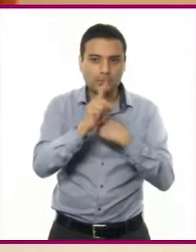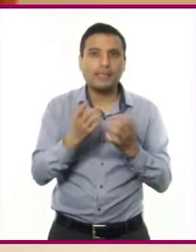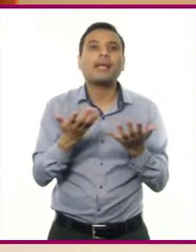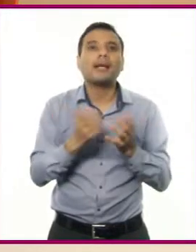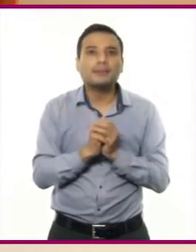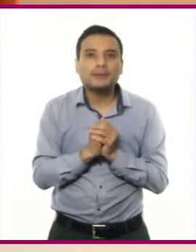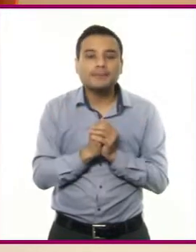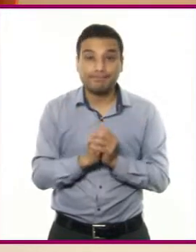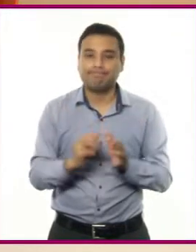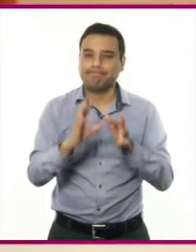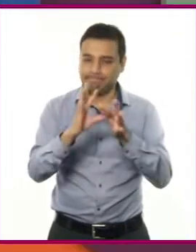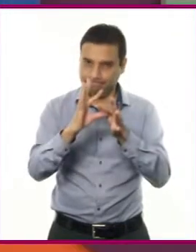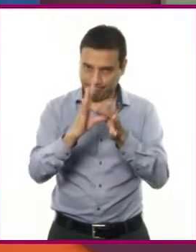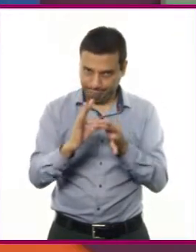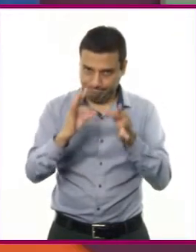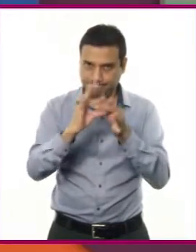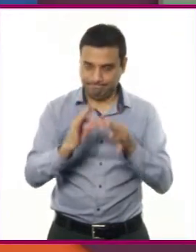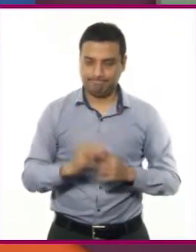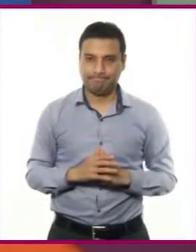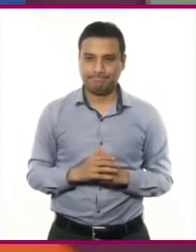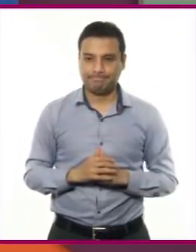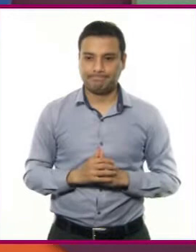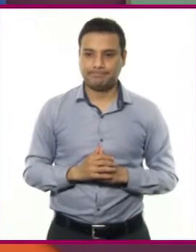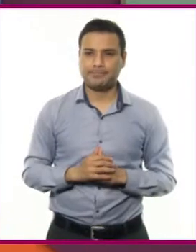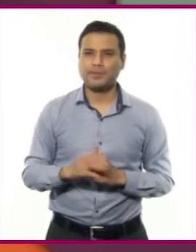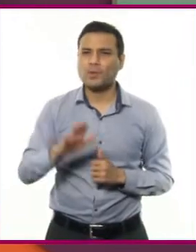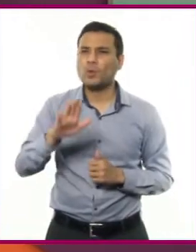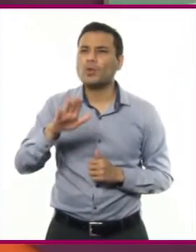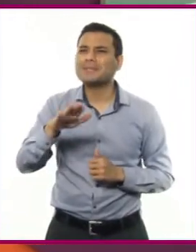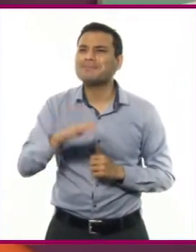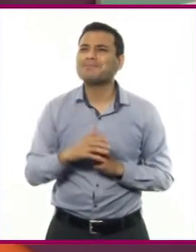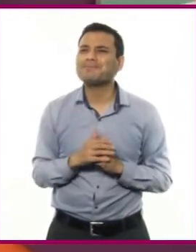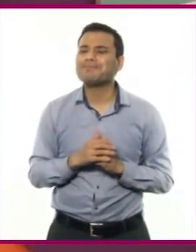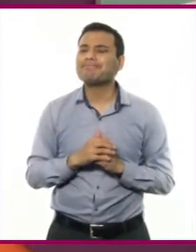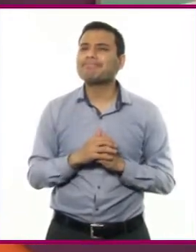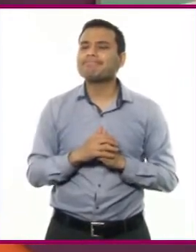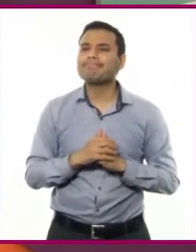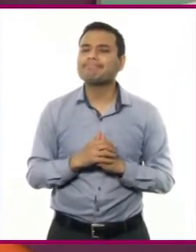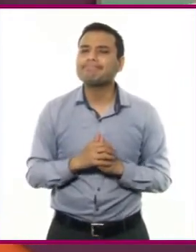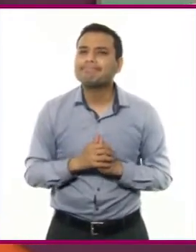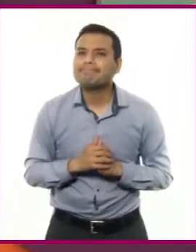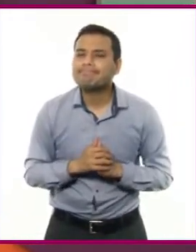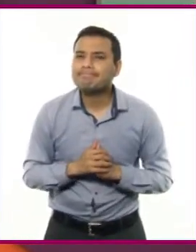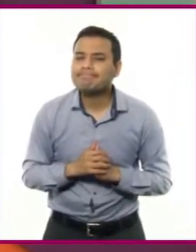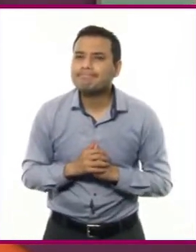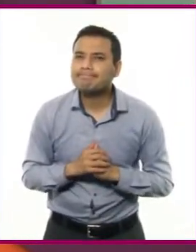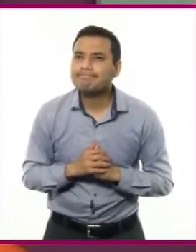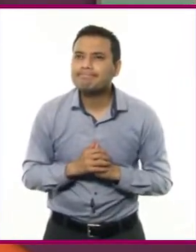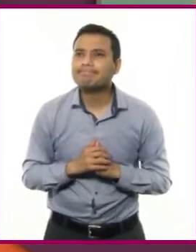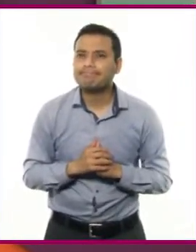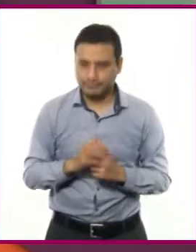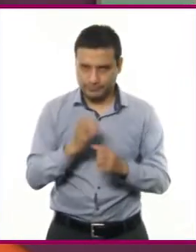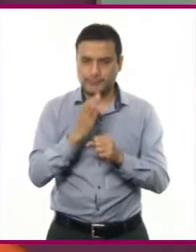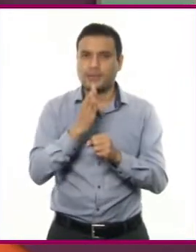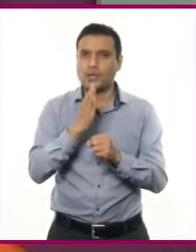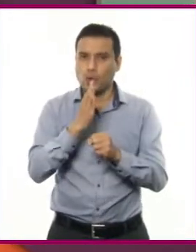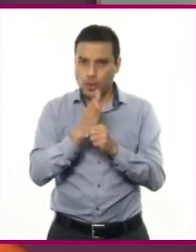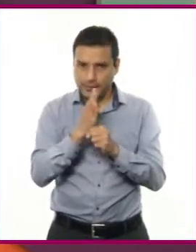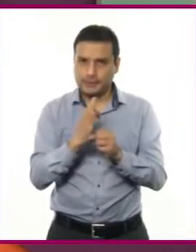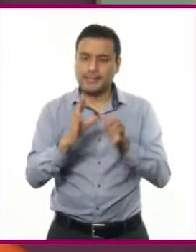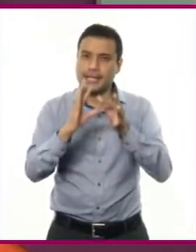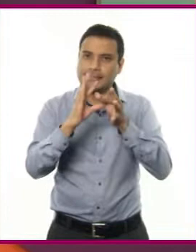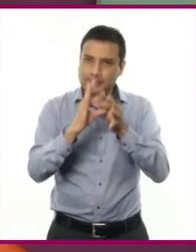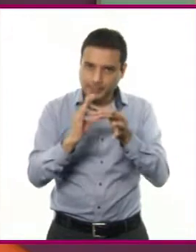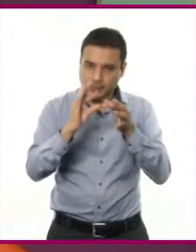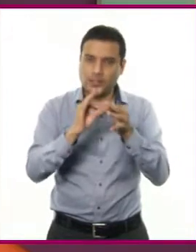y permanentes. Maestra, ¿qué le parece si, conforme vamos tratando las diferentes